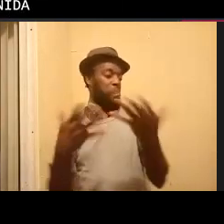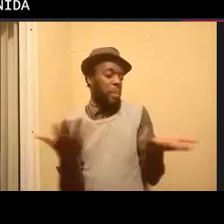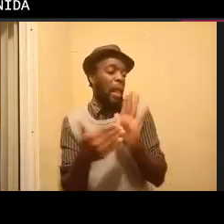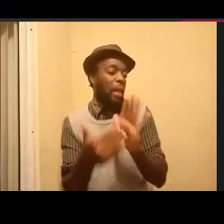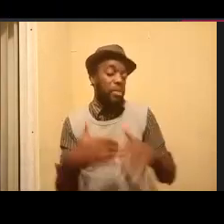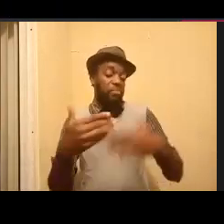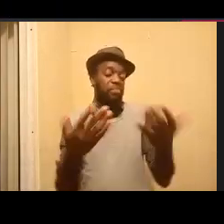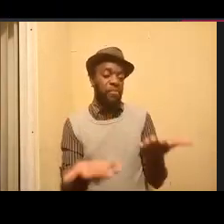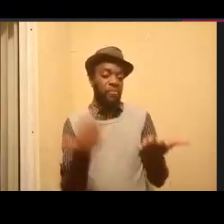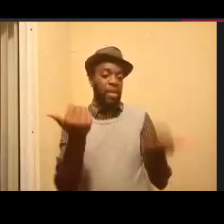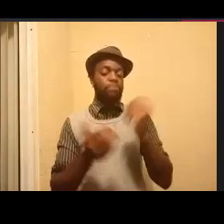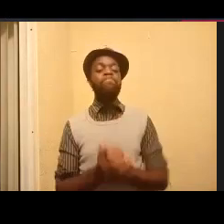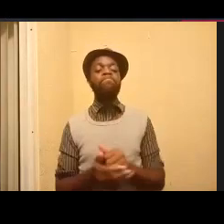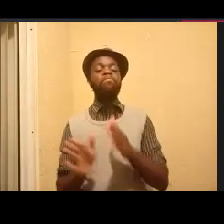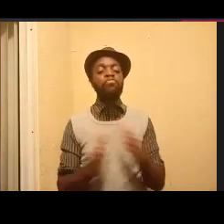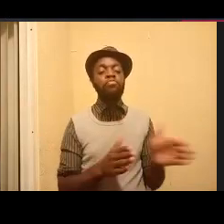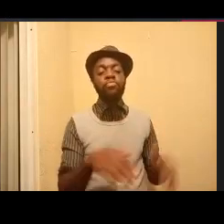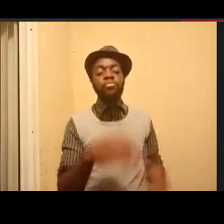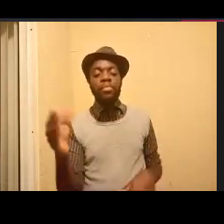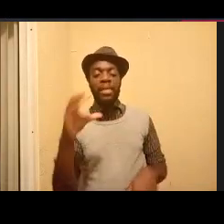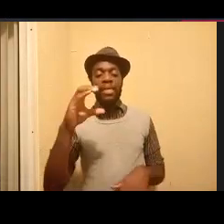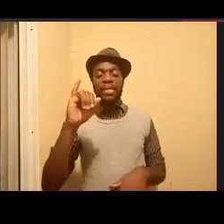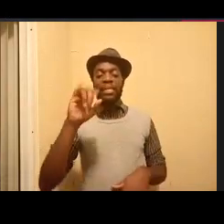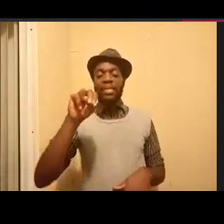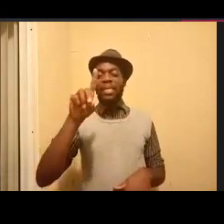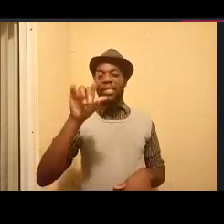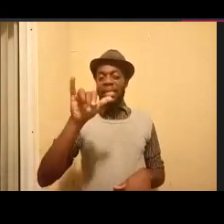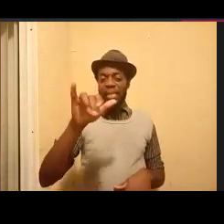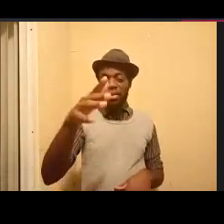Hola, ¿me escuchan? Buenas tardes.